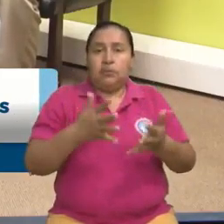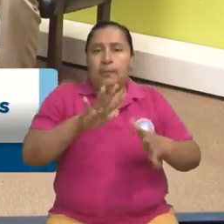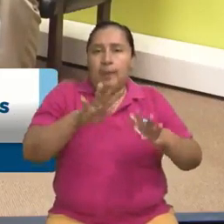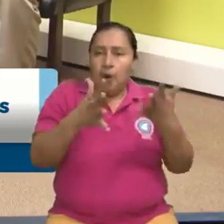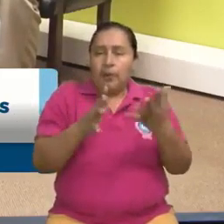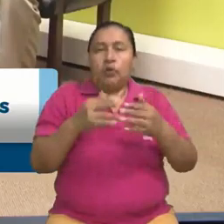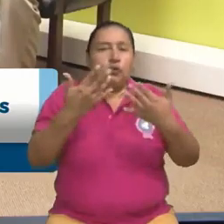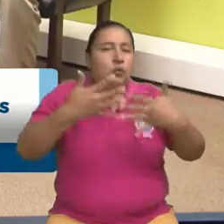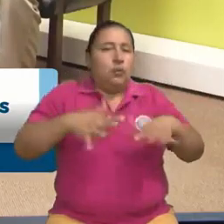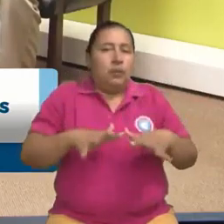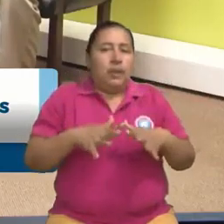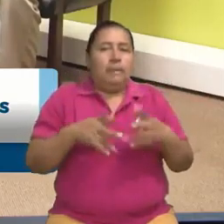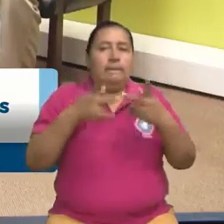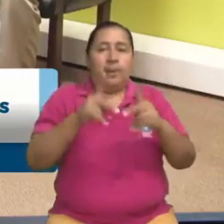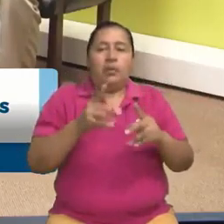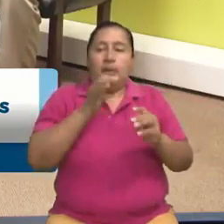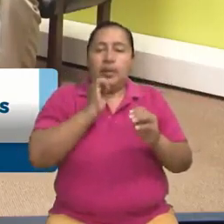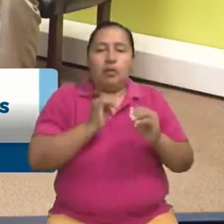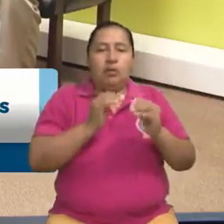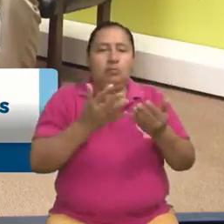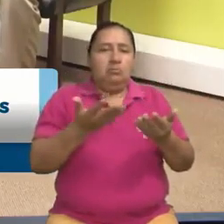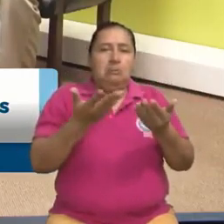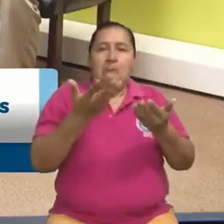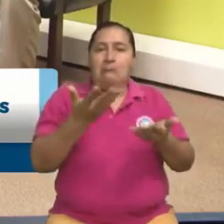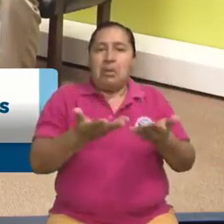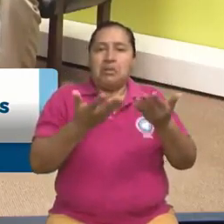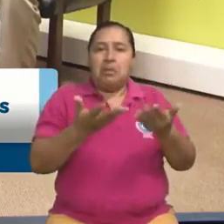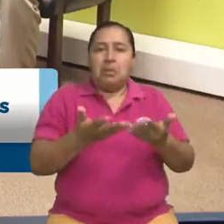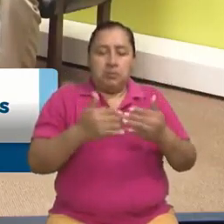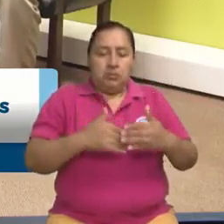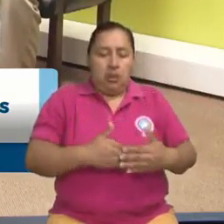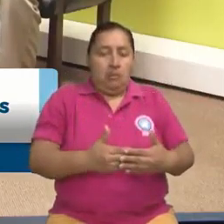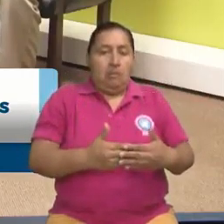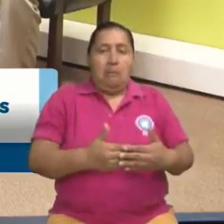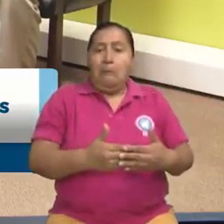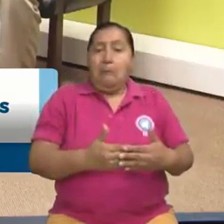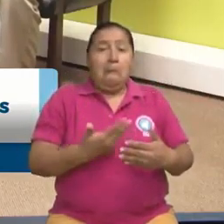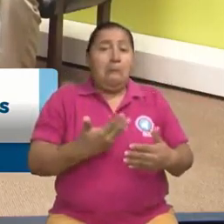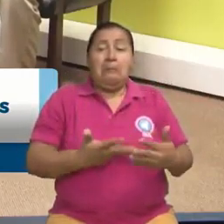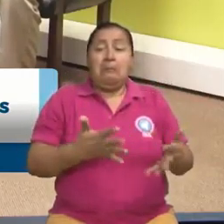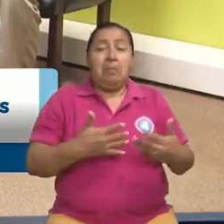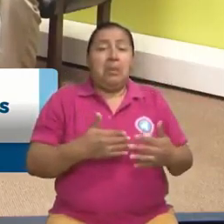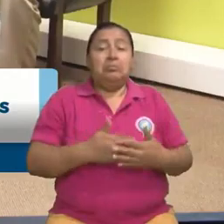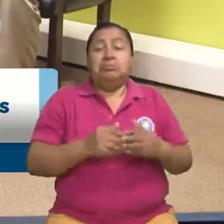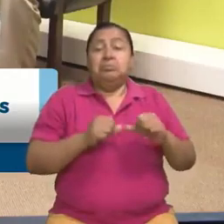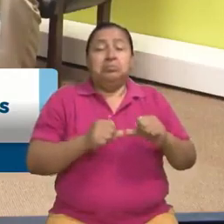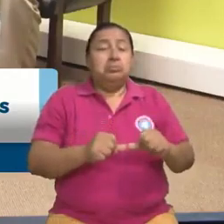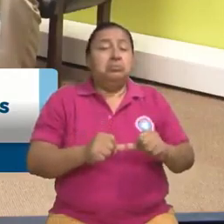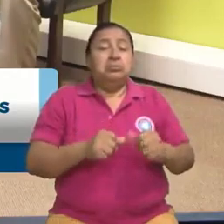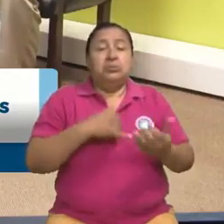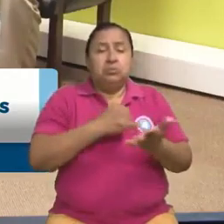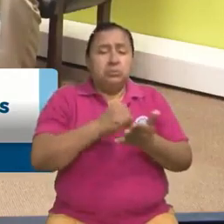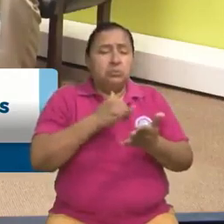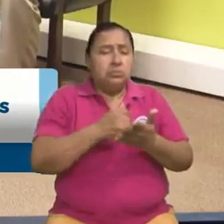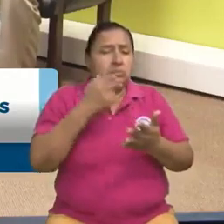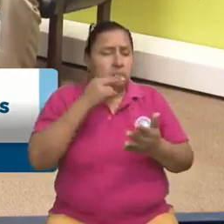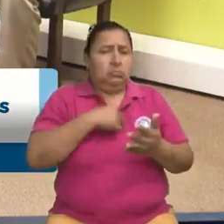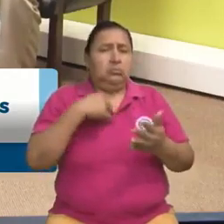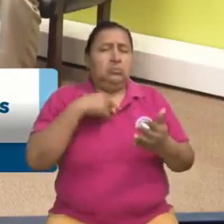y no va ganando peso el bebé. Durante el embarazo. Durante los estudios que se le hagan, se hace